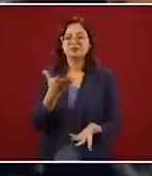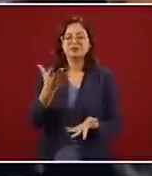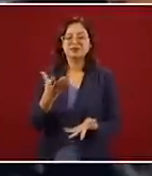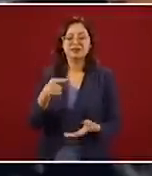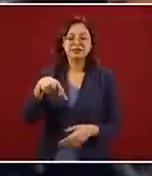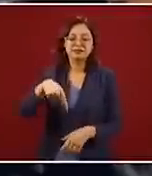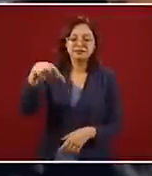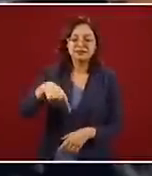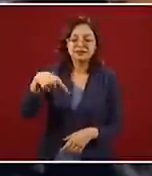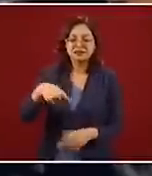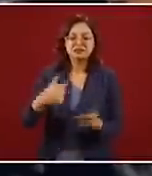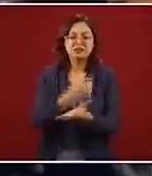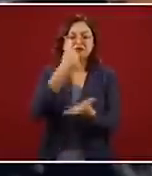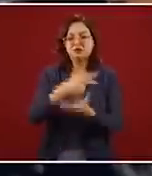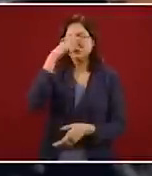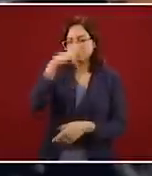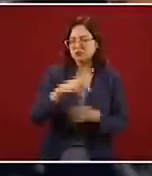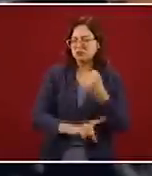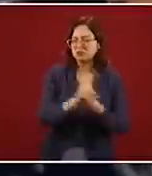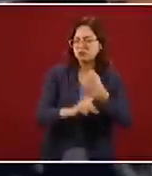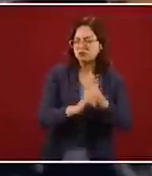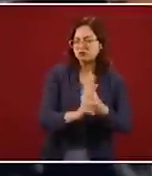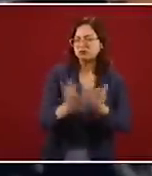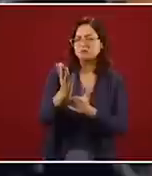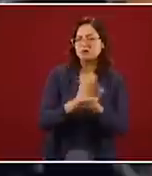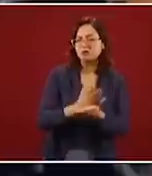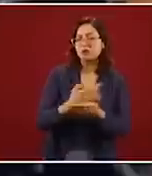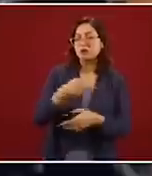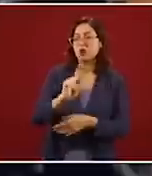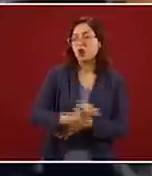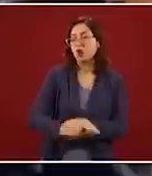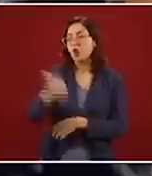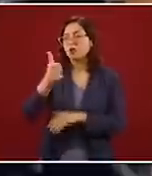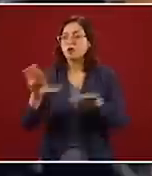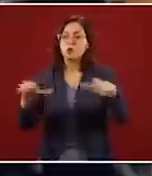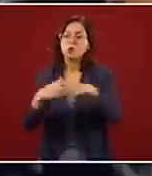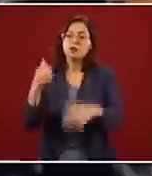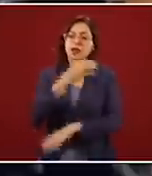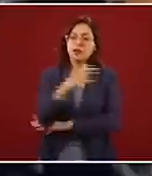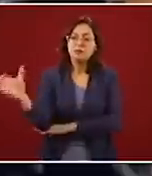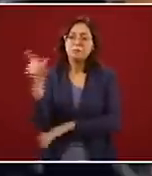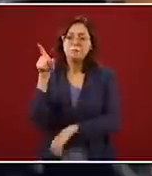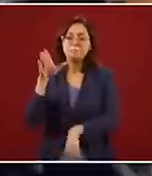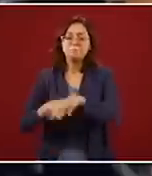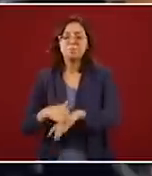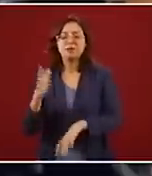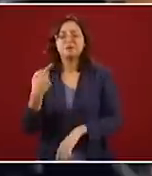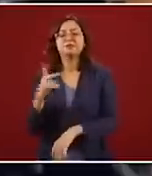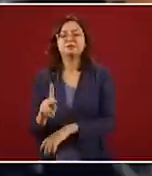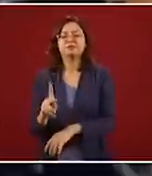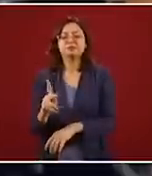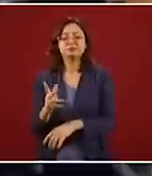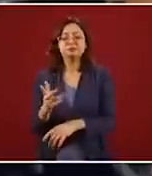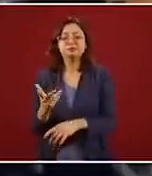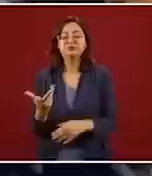manifiestan en las comunidades, no nada más en las rurales. El esfuerzo del señor presidente en materia de visitar